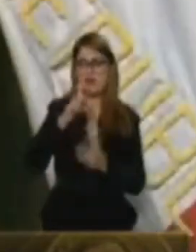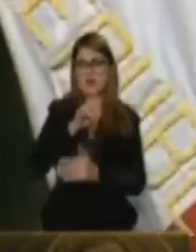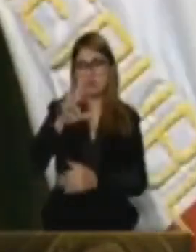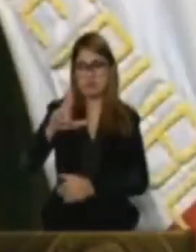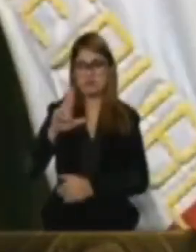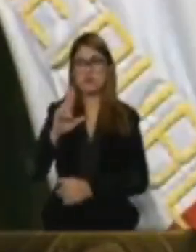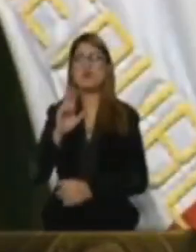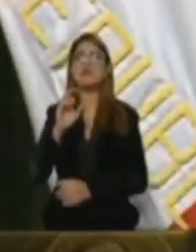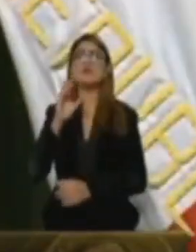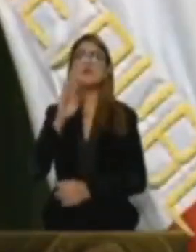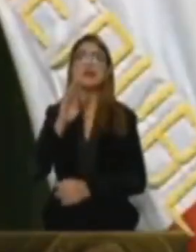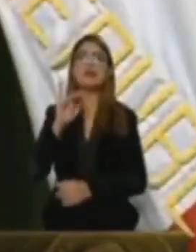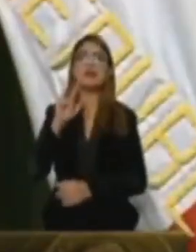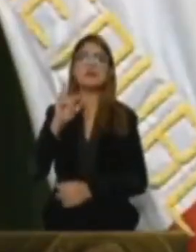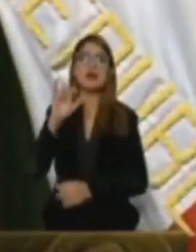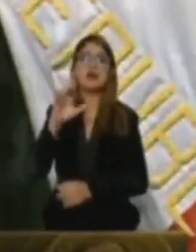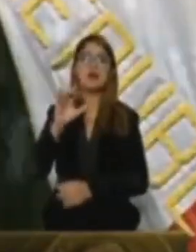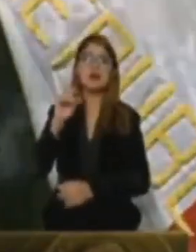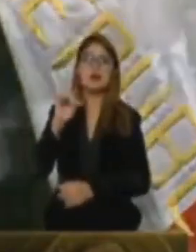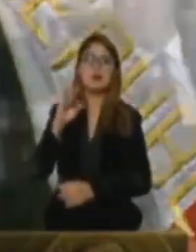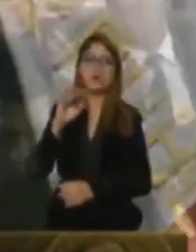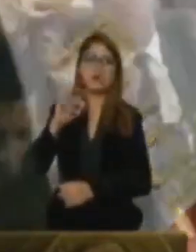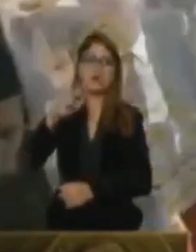por el Estado de Chiapas.